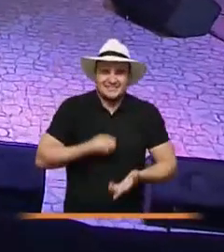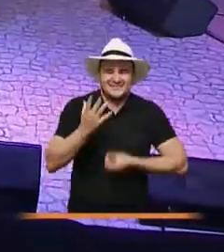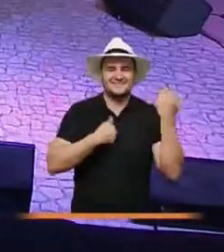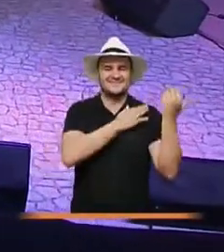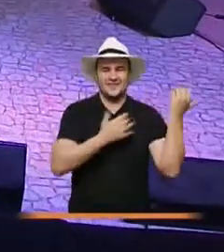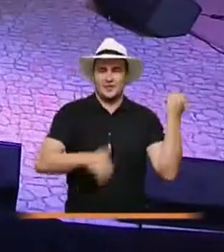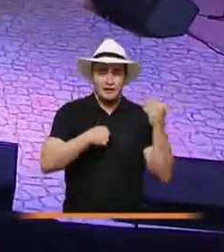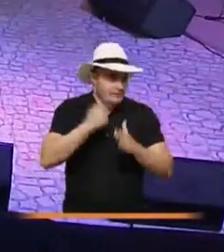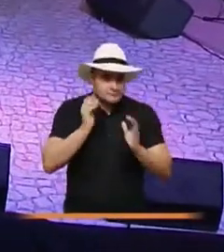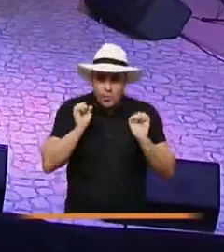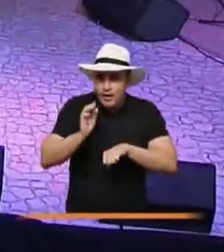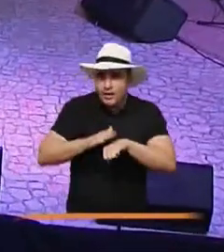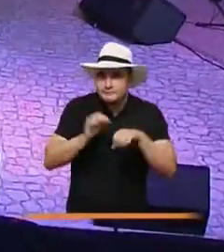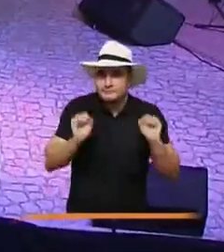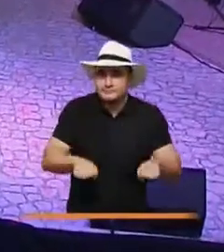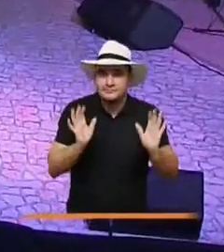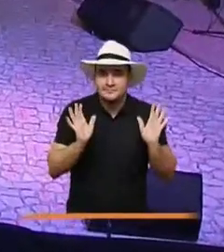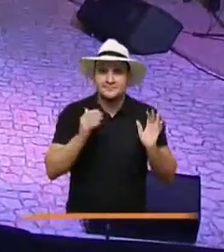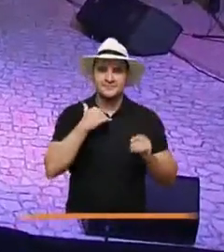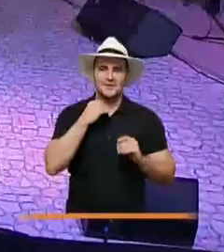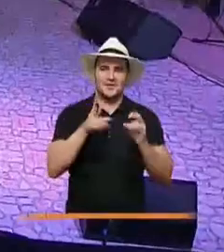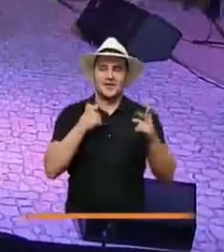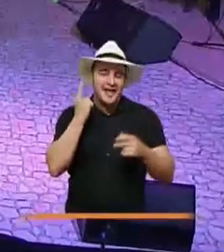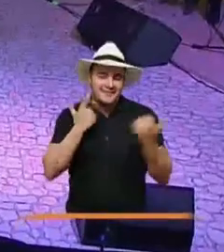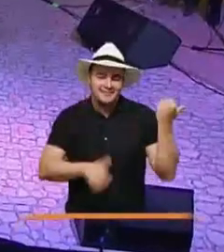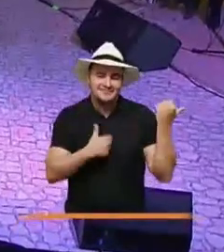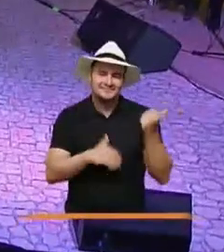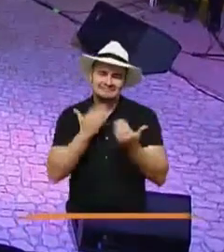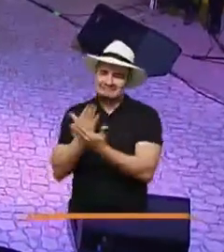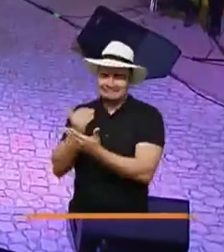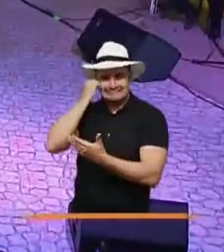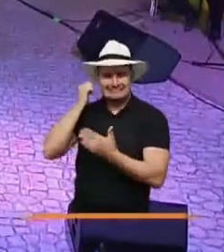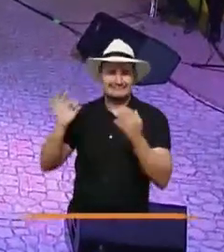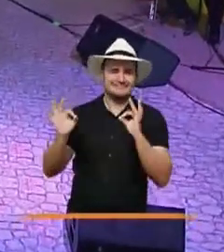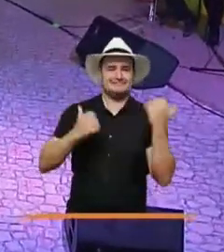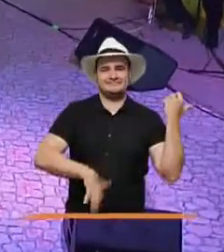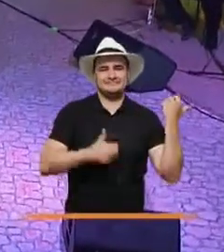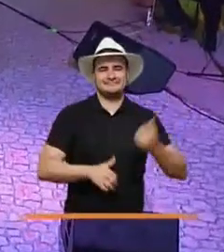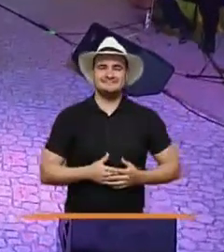si me da el honor y le dan sonido al triple de maestro cuenca